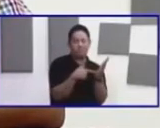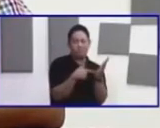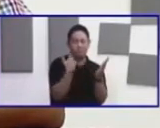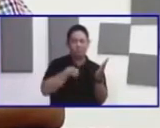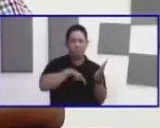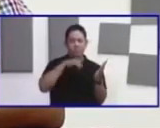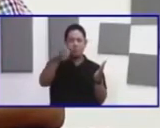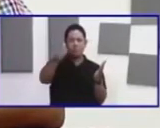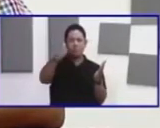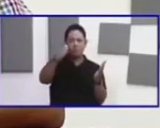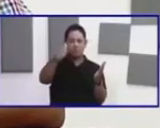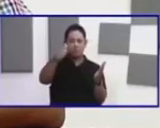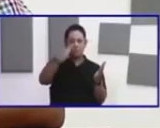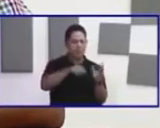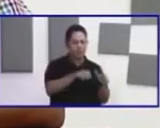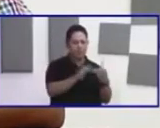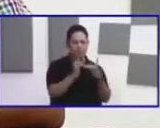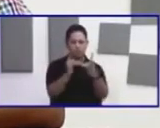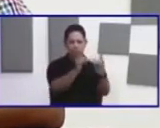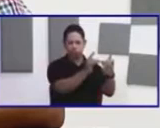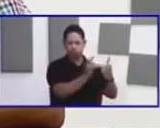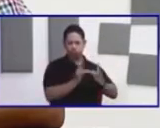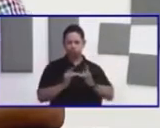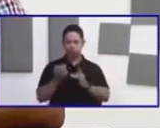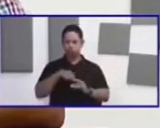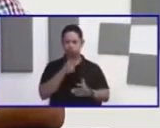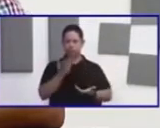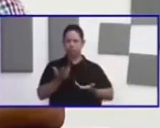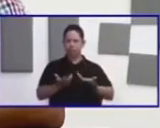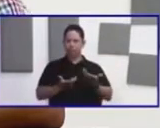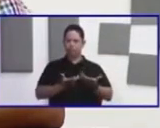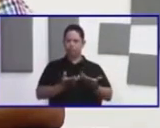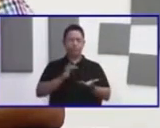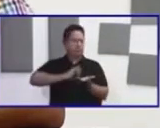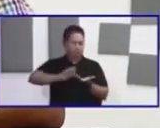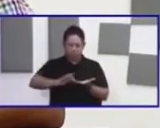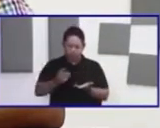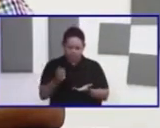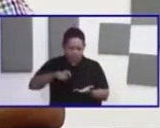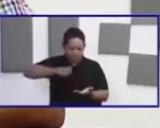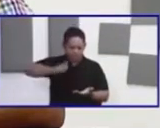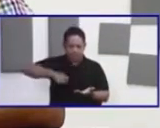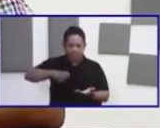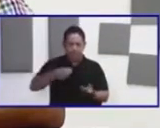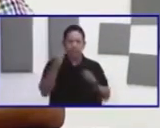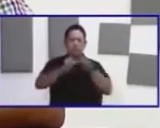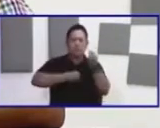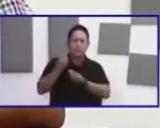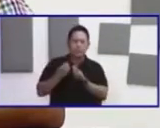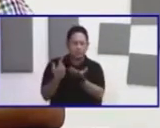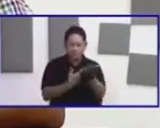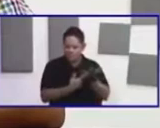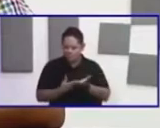disponer de 10 camas. Entonces eso nos puso sobre la urgencia de, bueno, ¿qué vamos a hacer